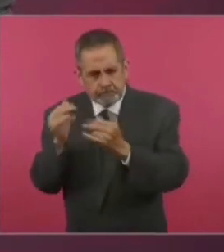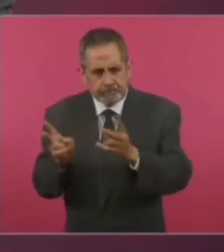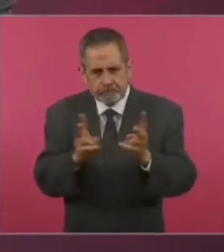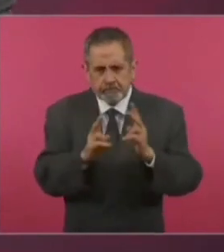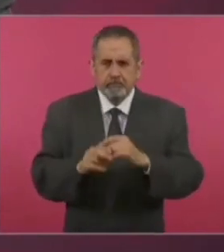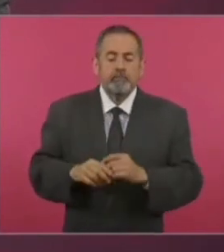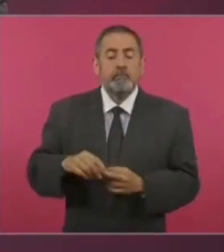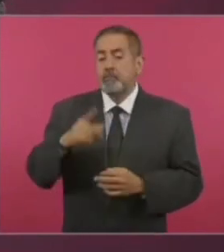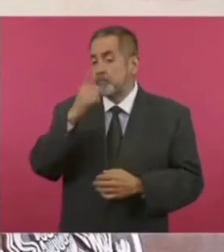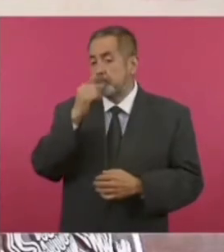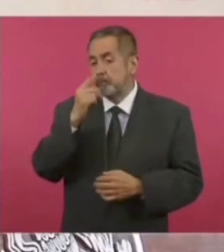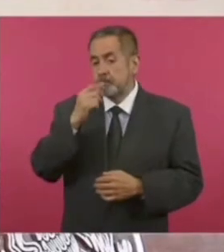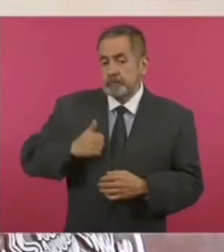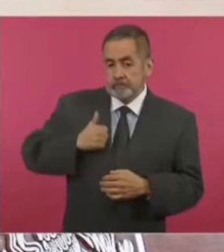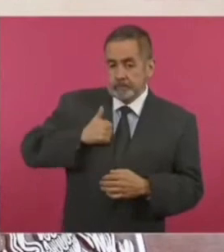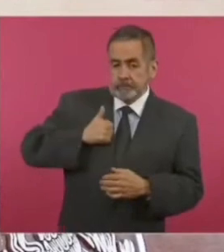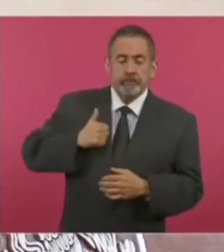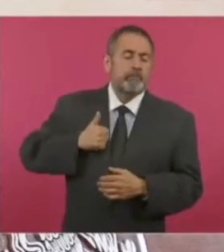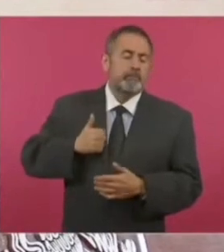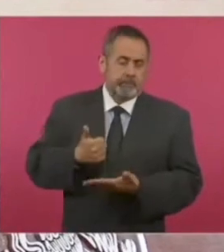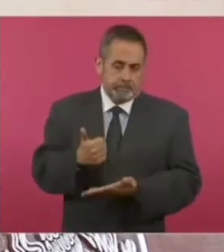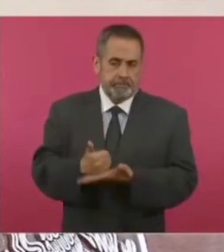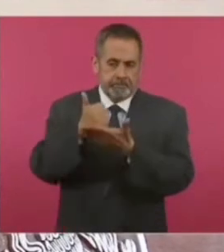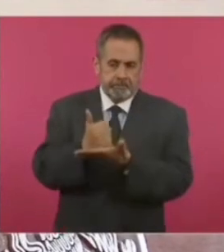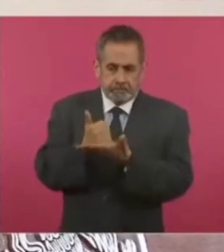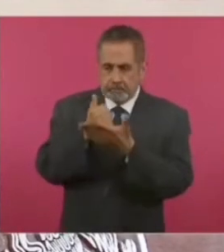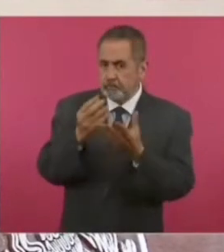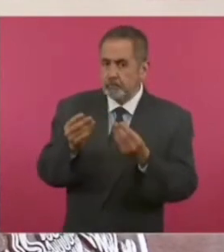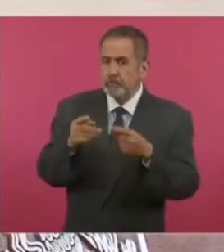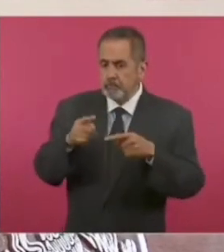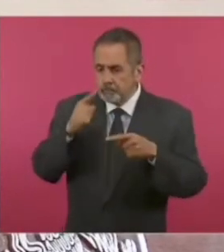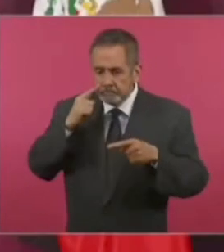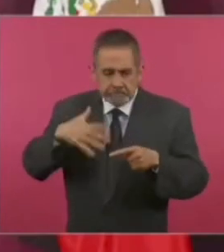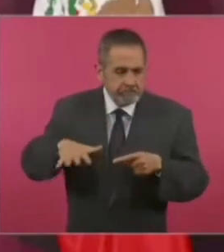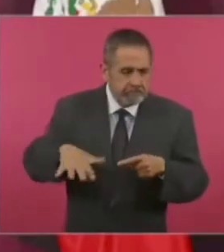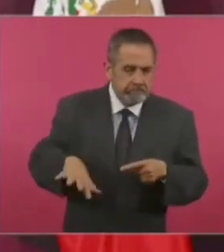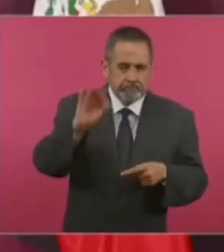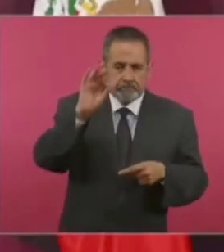policía en Canadá está ayudando, pero queremos que haya más apoyo.